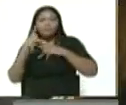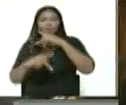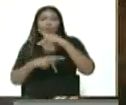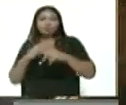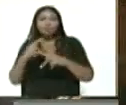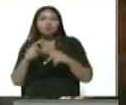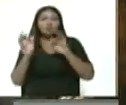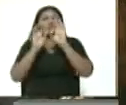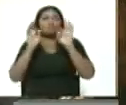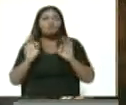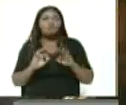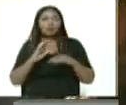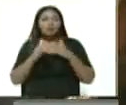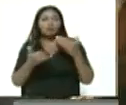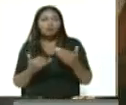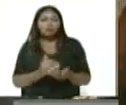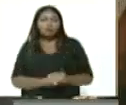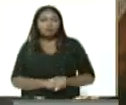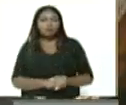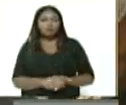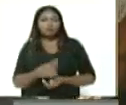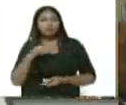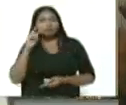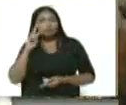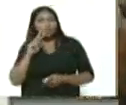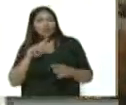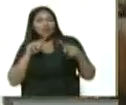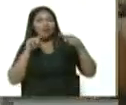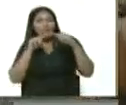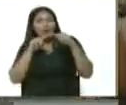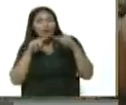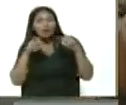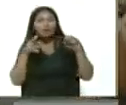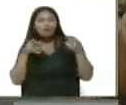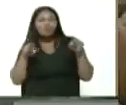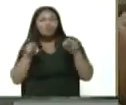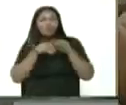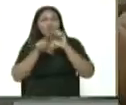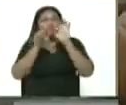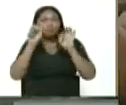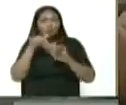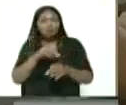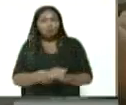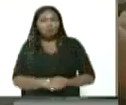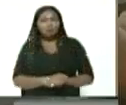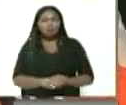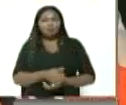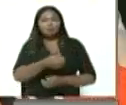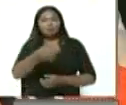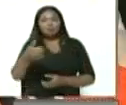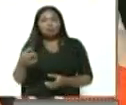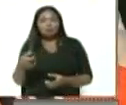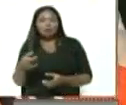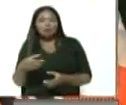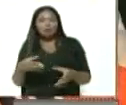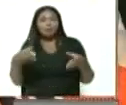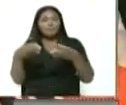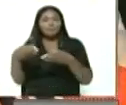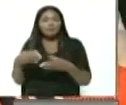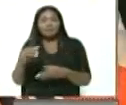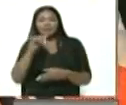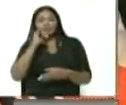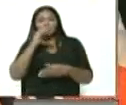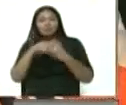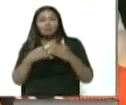dinámica y uno de los aspectos que en señalaba carlos es que cada en cada mesa bien reporta